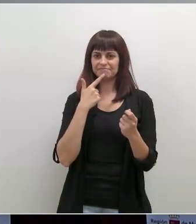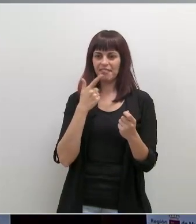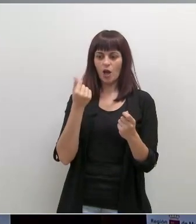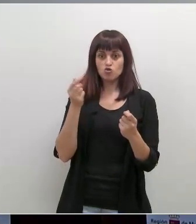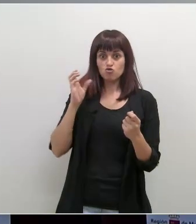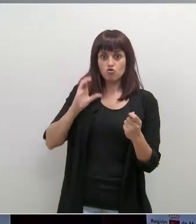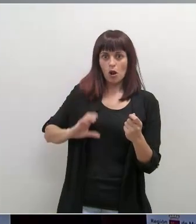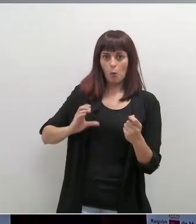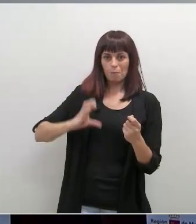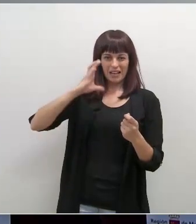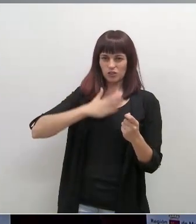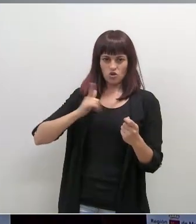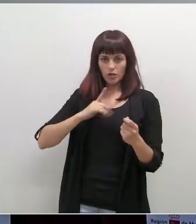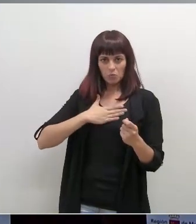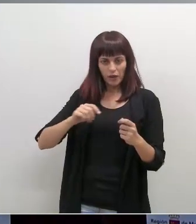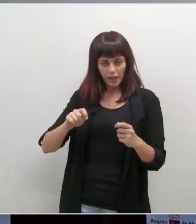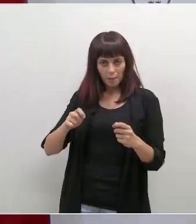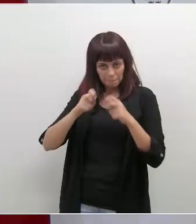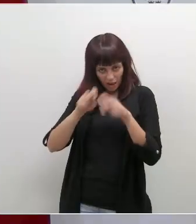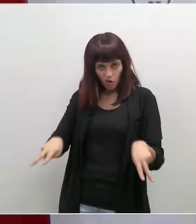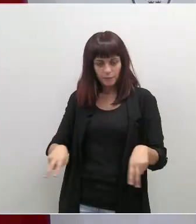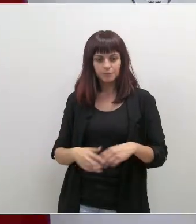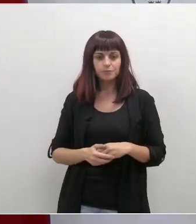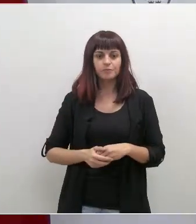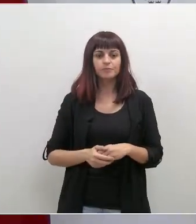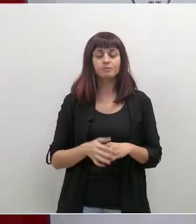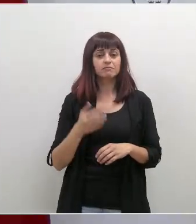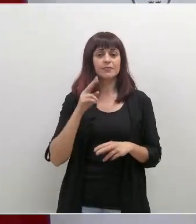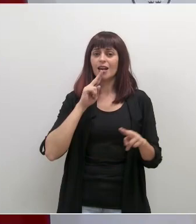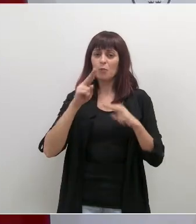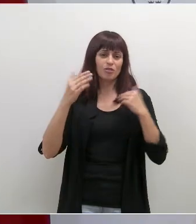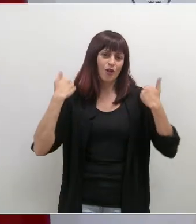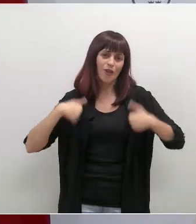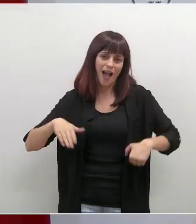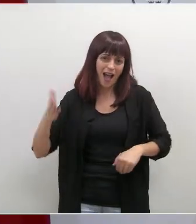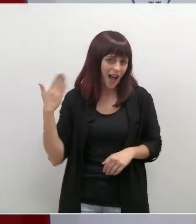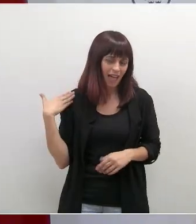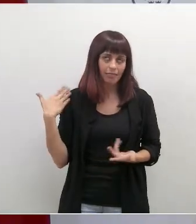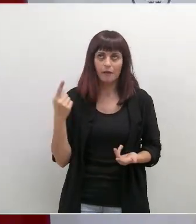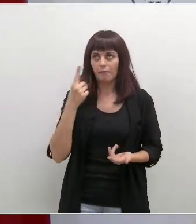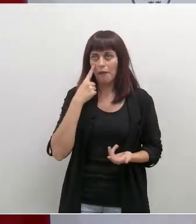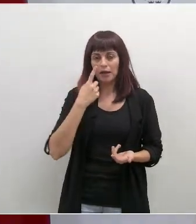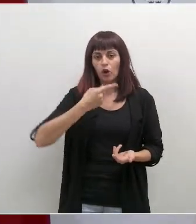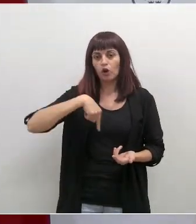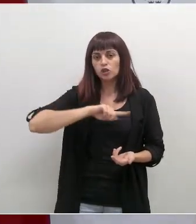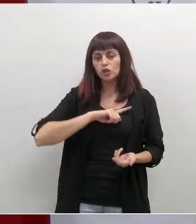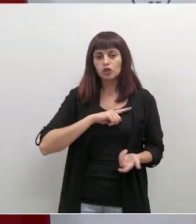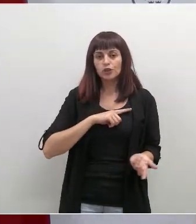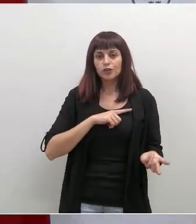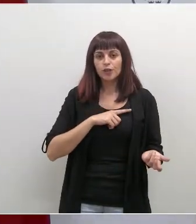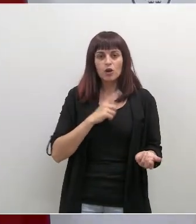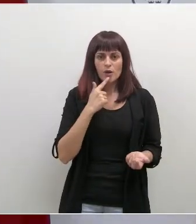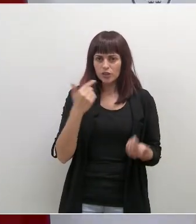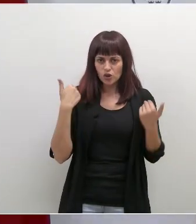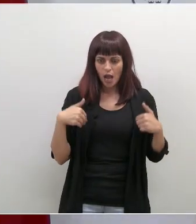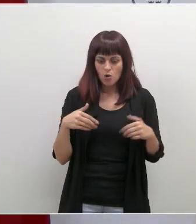sueldo para los funcionarios autonómicos. Bueno, ya lo he respondido anteriormente. Vamos a ver, nosotros somos, ya lo he dicho,